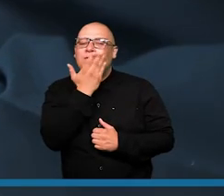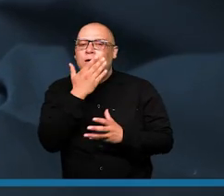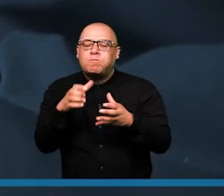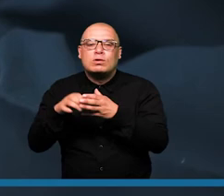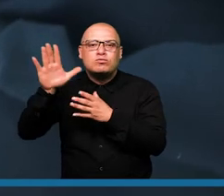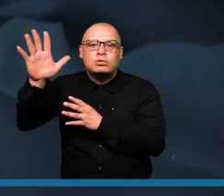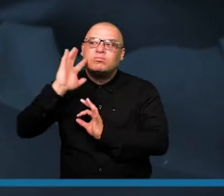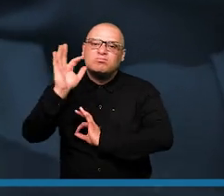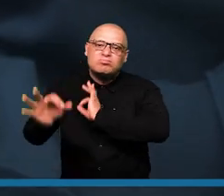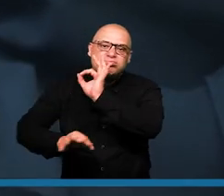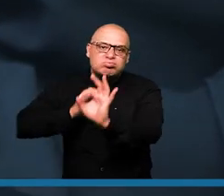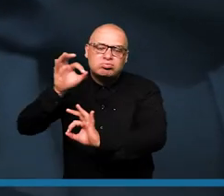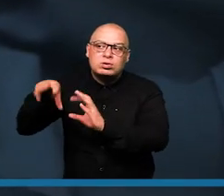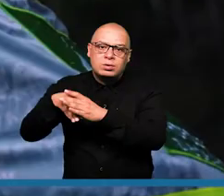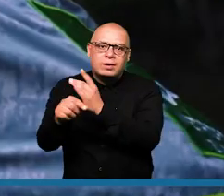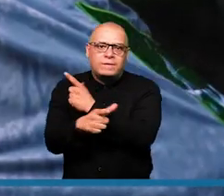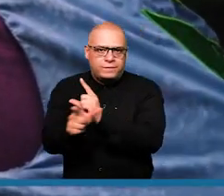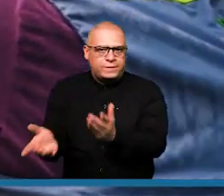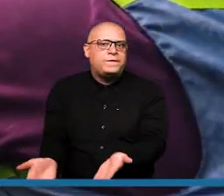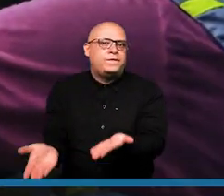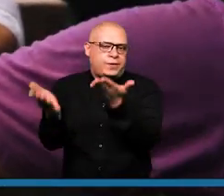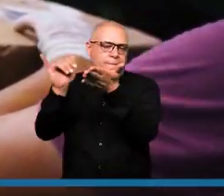y posteriormente sean liberados.